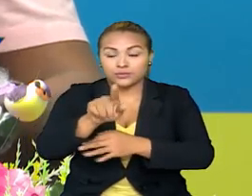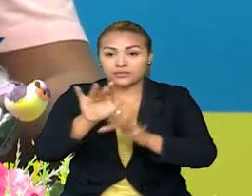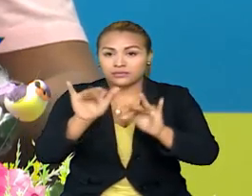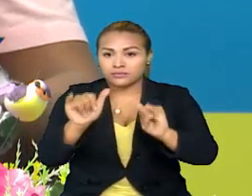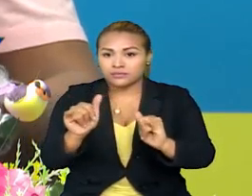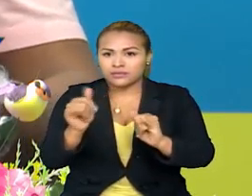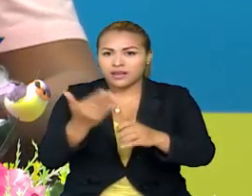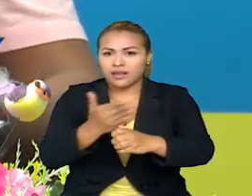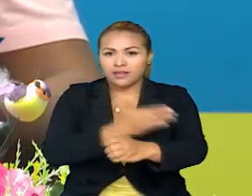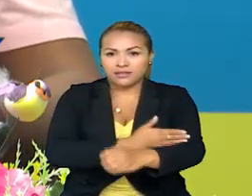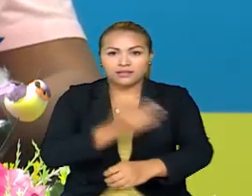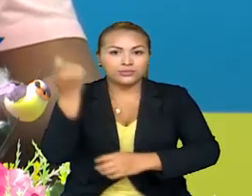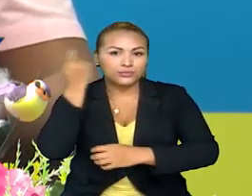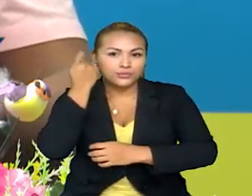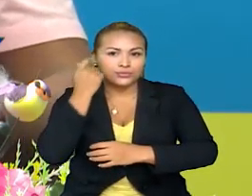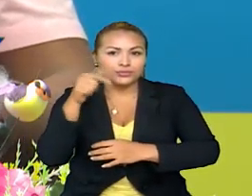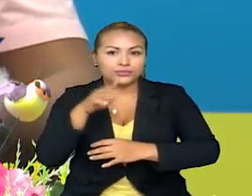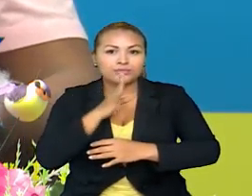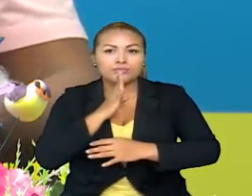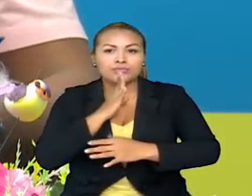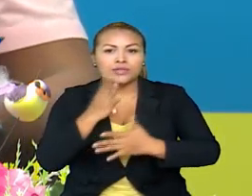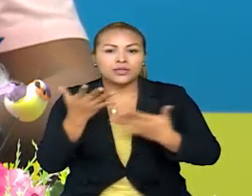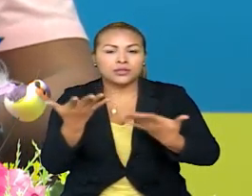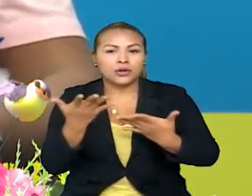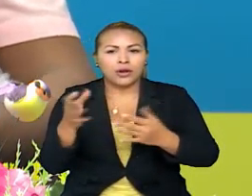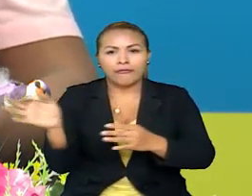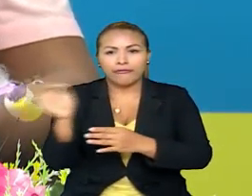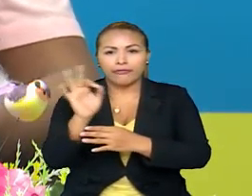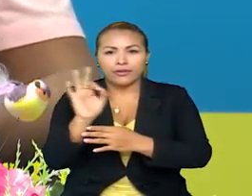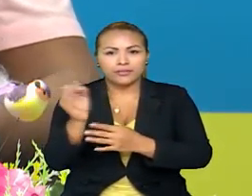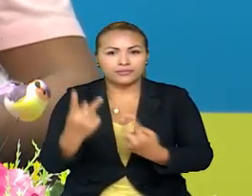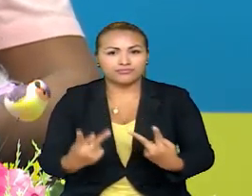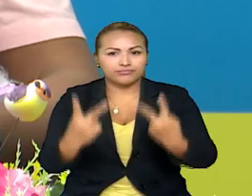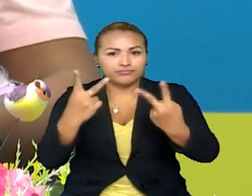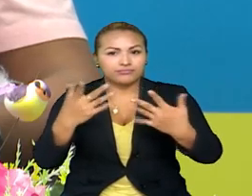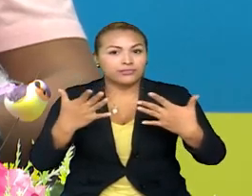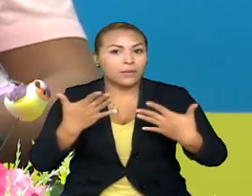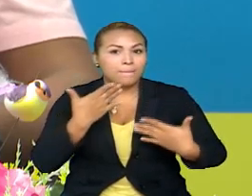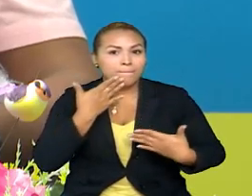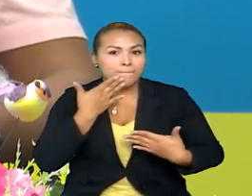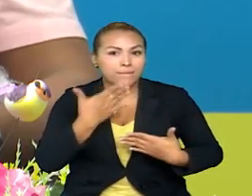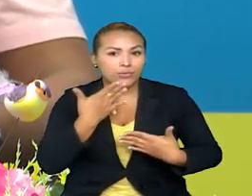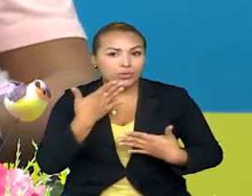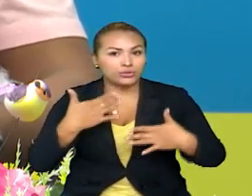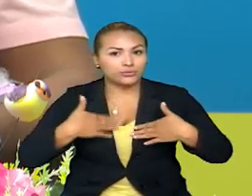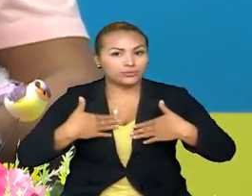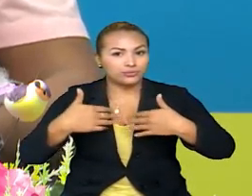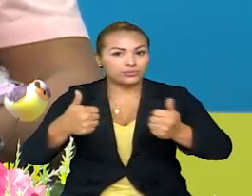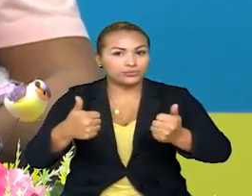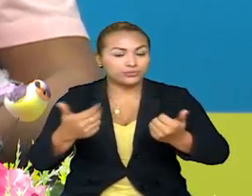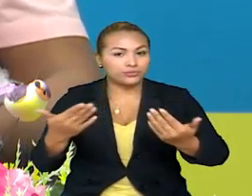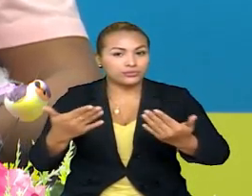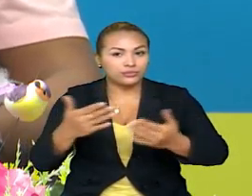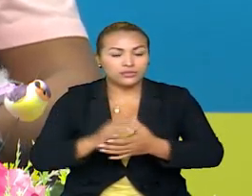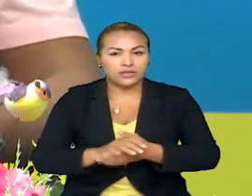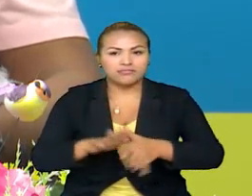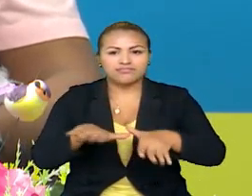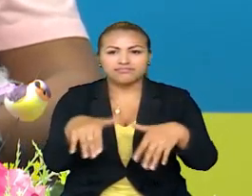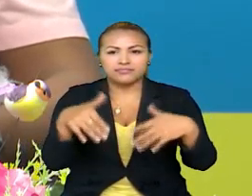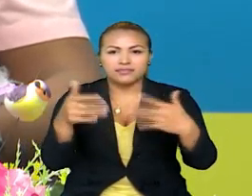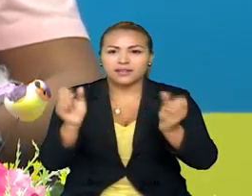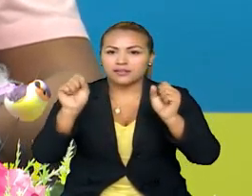amigos televidentes de los estilos de vida saludable que implica un estilo de vida saludable y en que nos